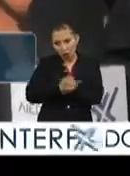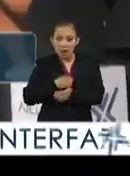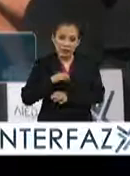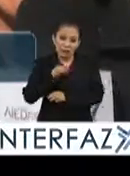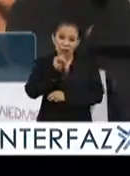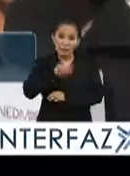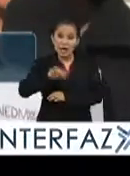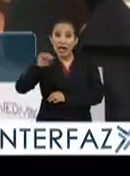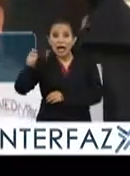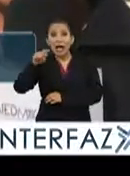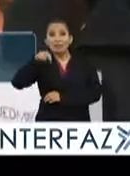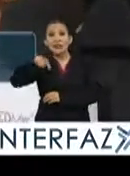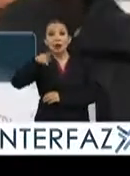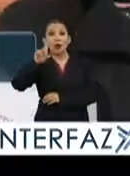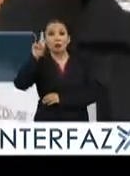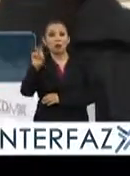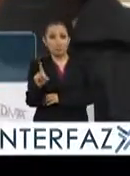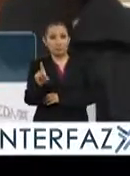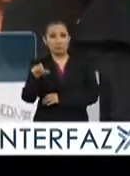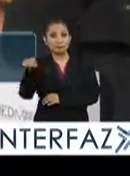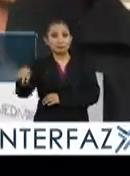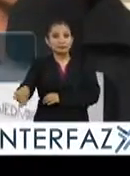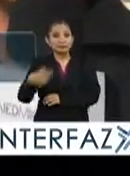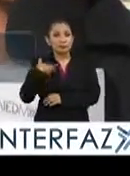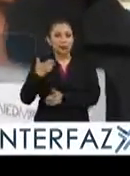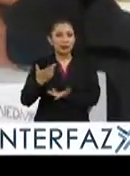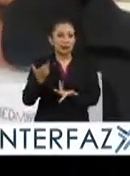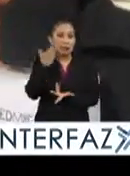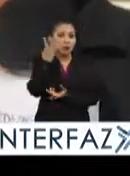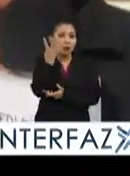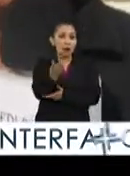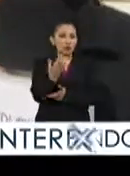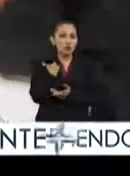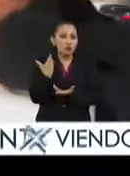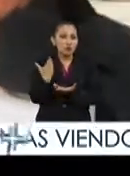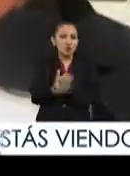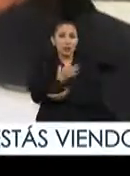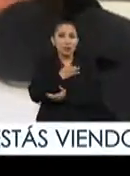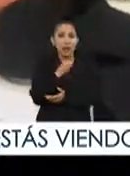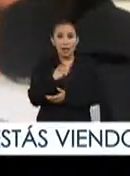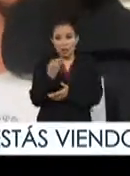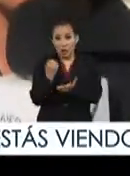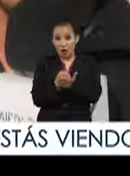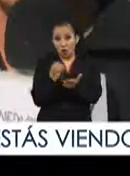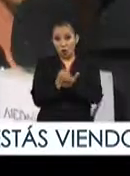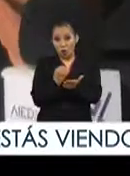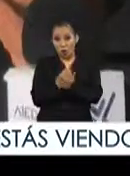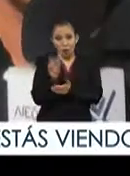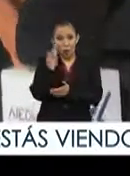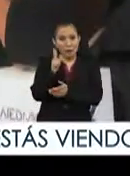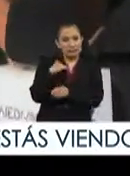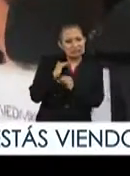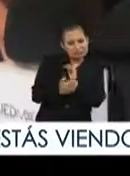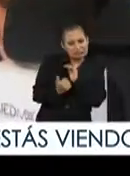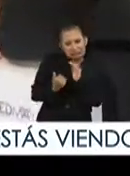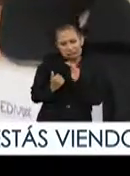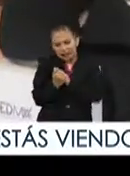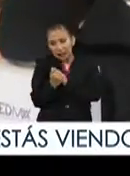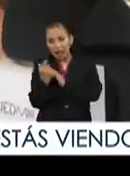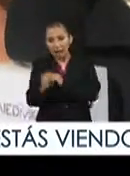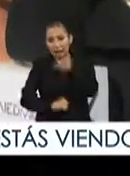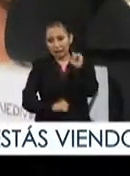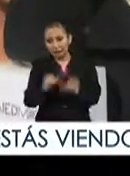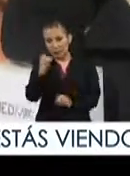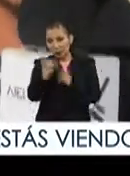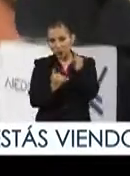por supuesto también el taekwondo en el que buscamos 4 metales de 24 quilates, Jorge, ya cerrando prácticamente la